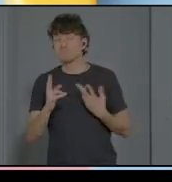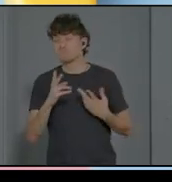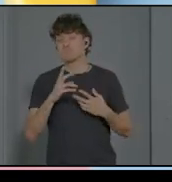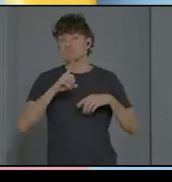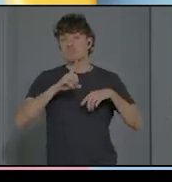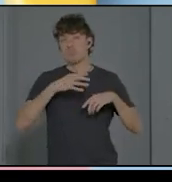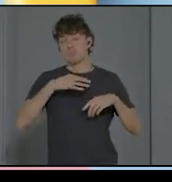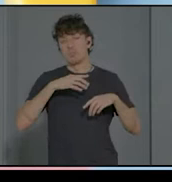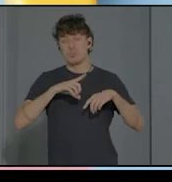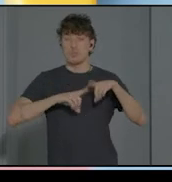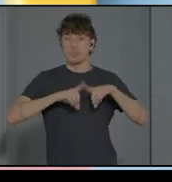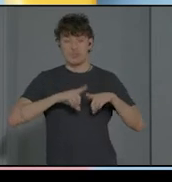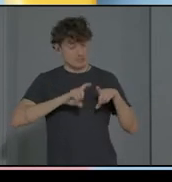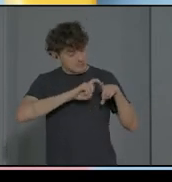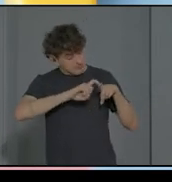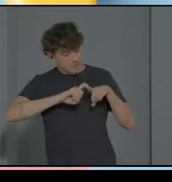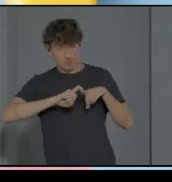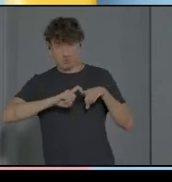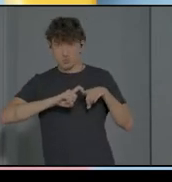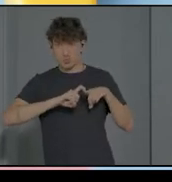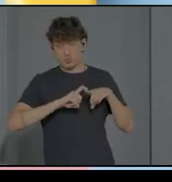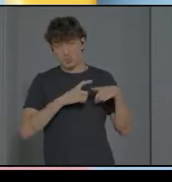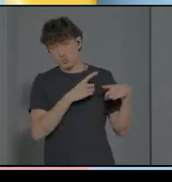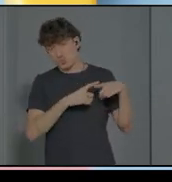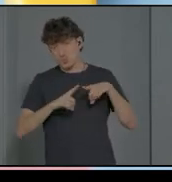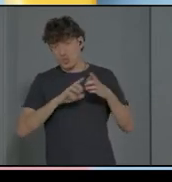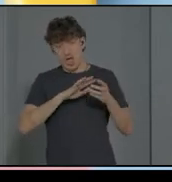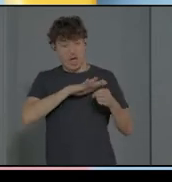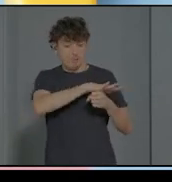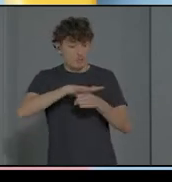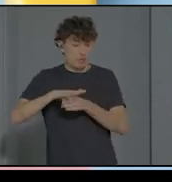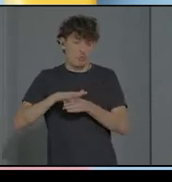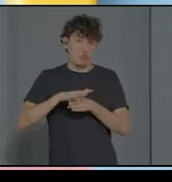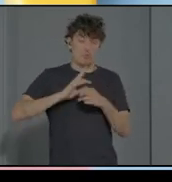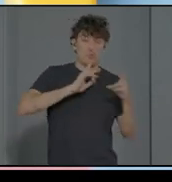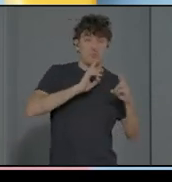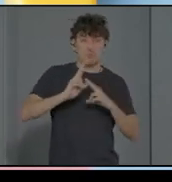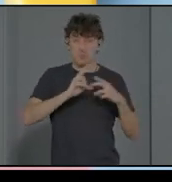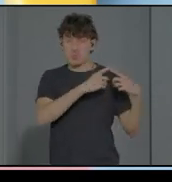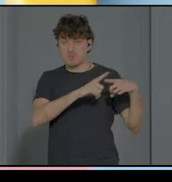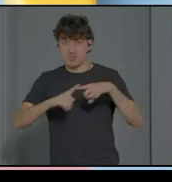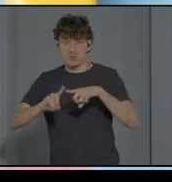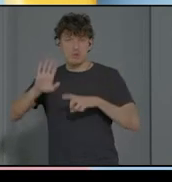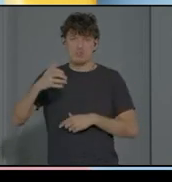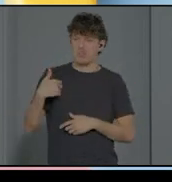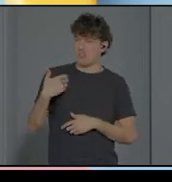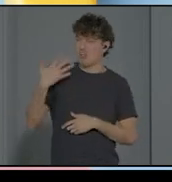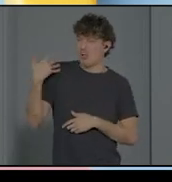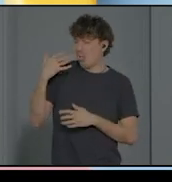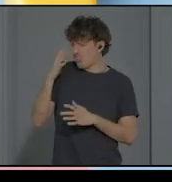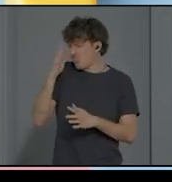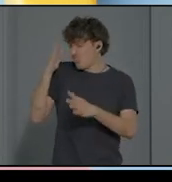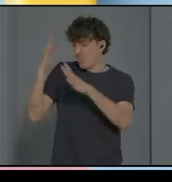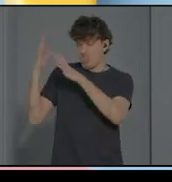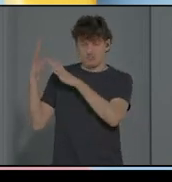decidido hacer ya desde hace unas décadas es centrarnos en el llanto del niño. El llanto del niño es un